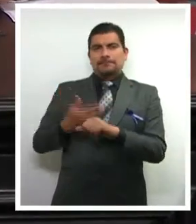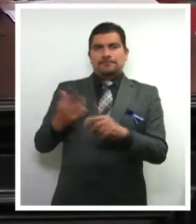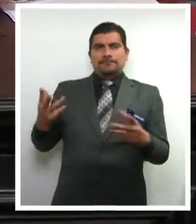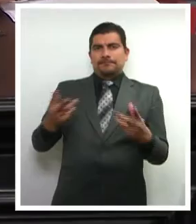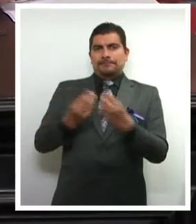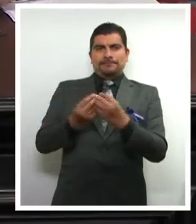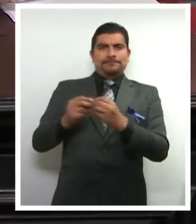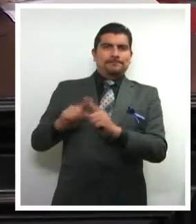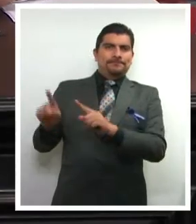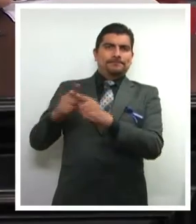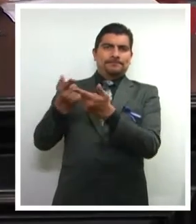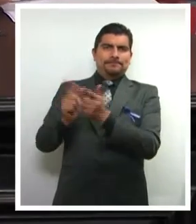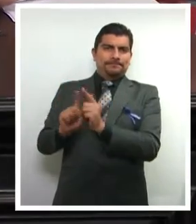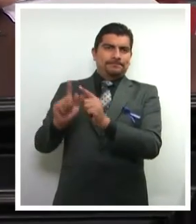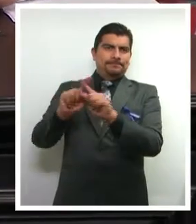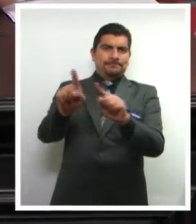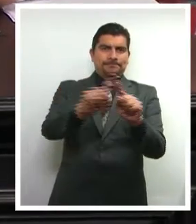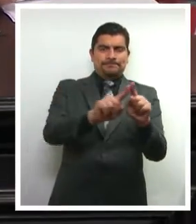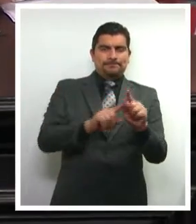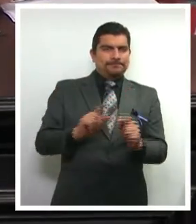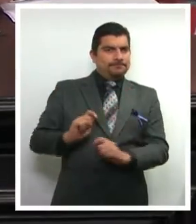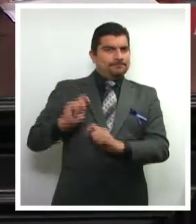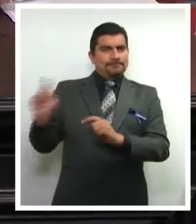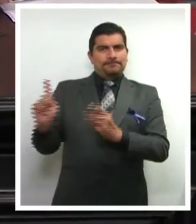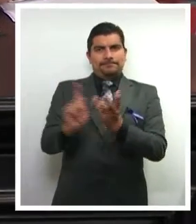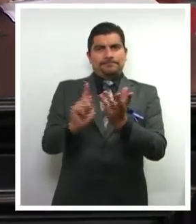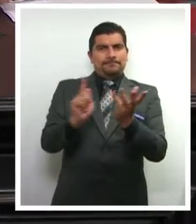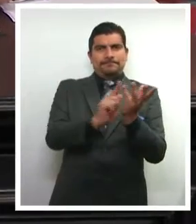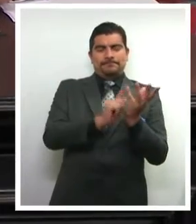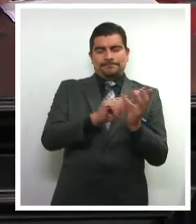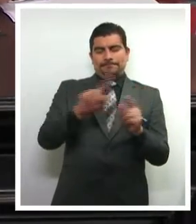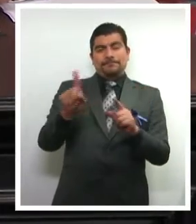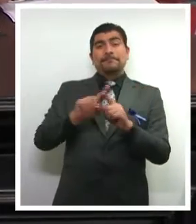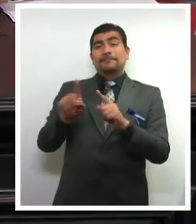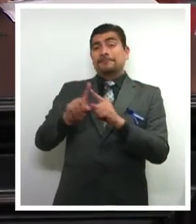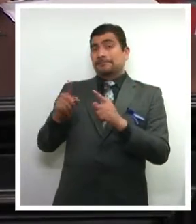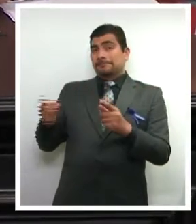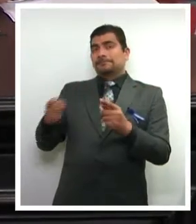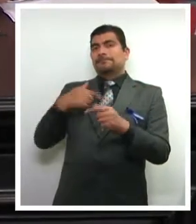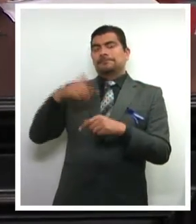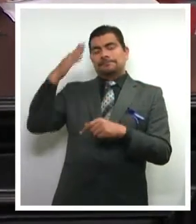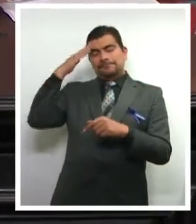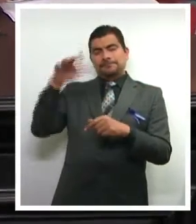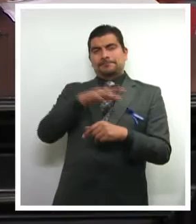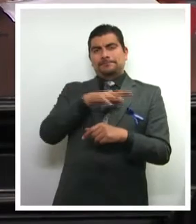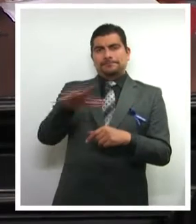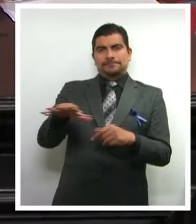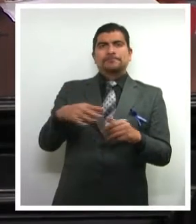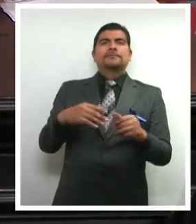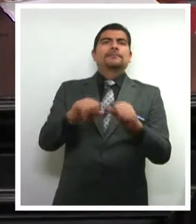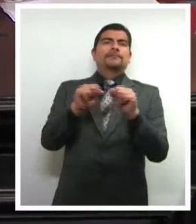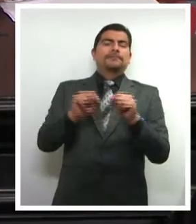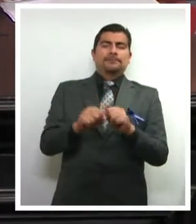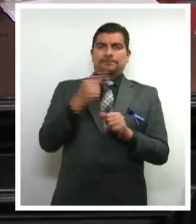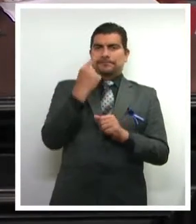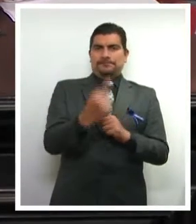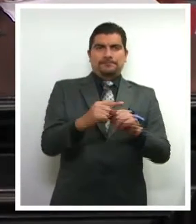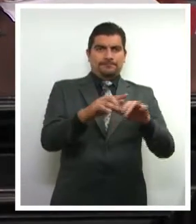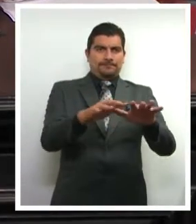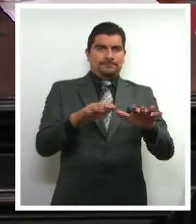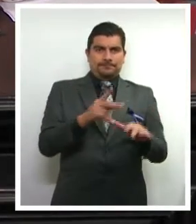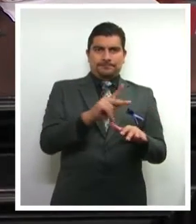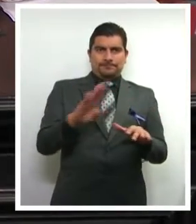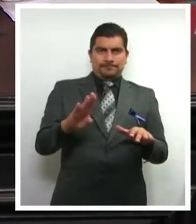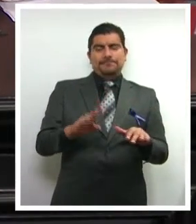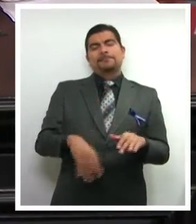grupos parlamentarios. A la Comisión de Principios Generales, el Salón 1 en planta baja. La Comisión